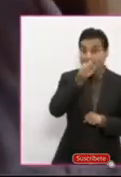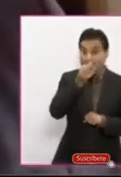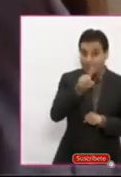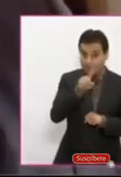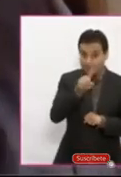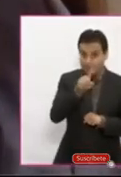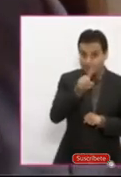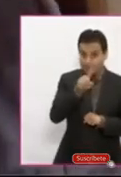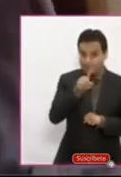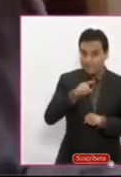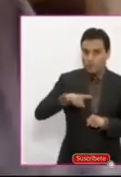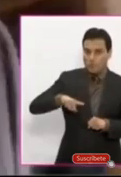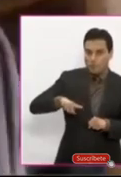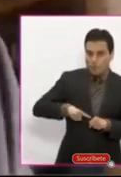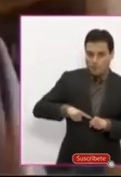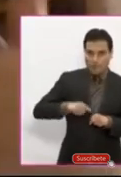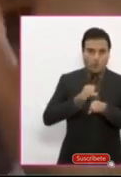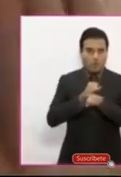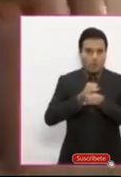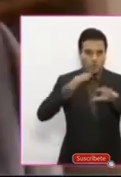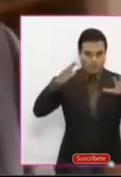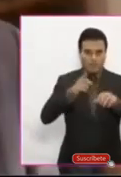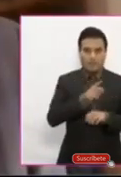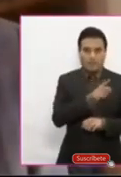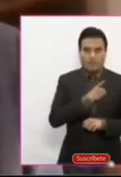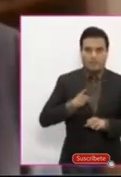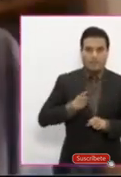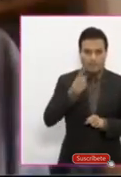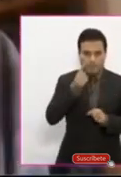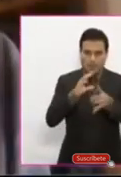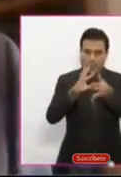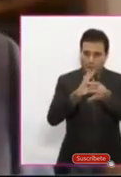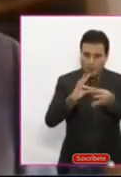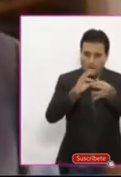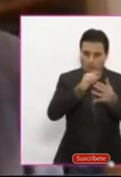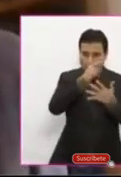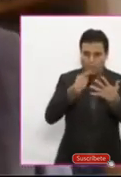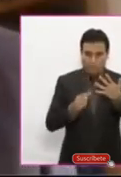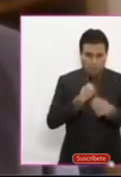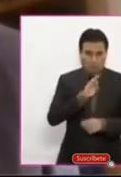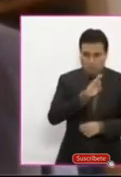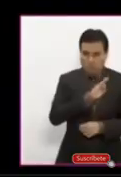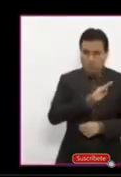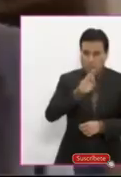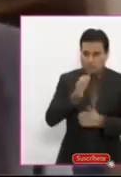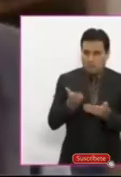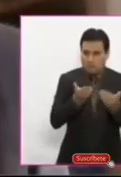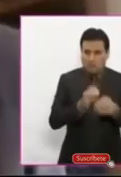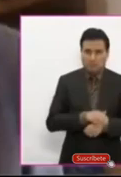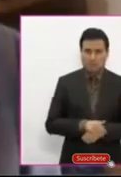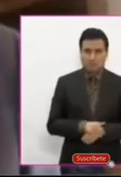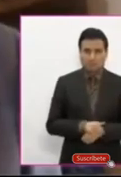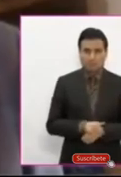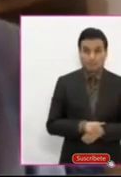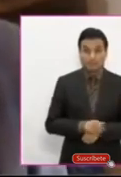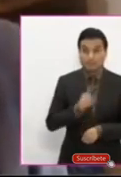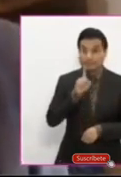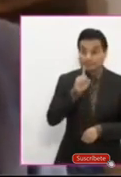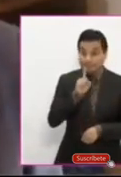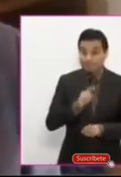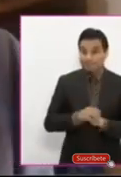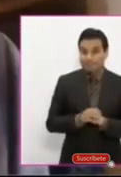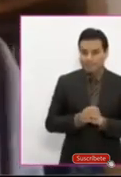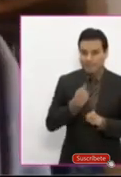de cuentas del gobernante puede fluir sin ningún obstáculo serán ya los anuncios los ecos